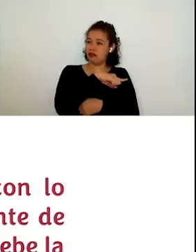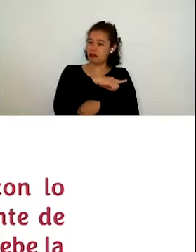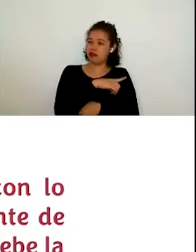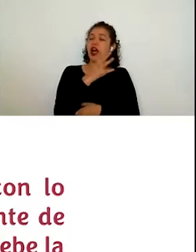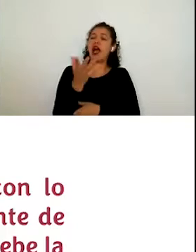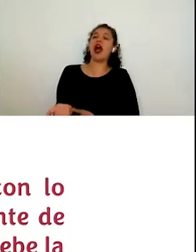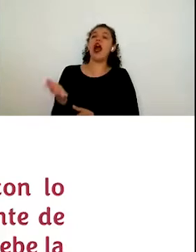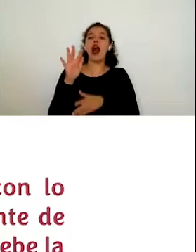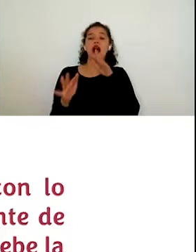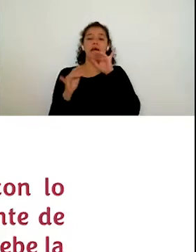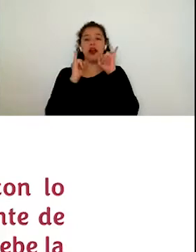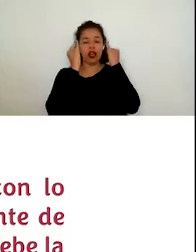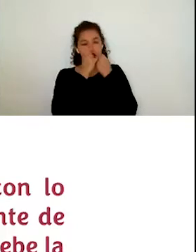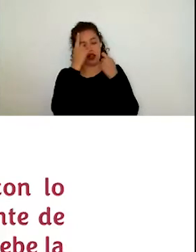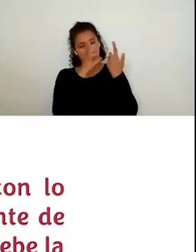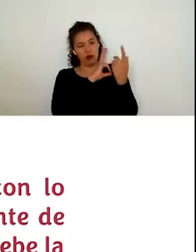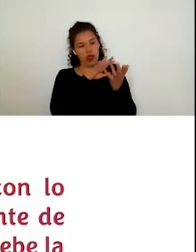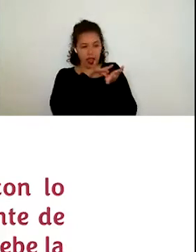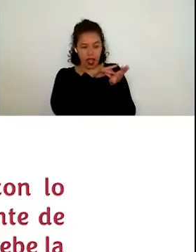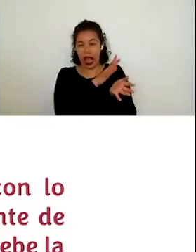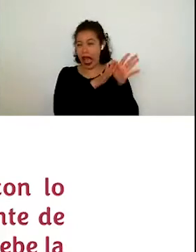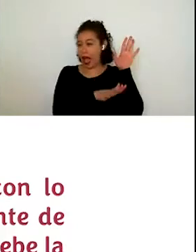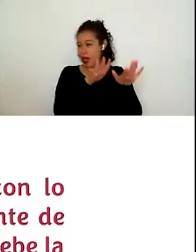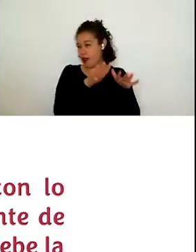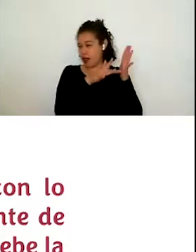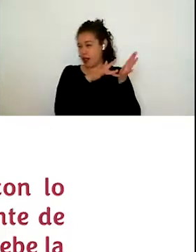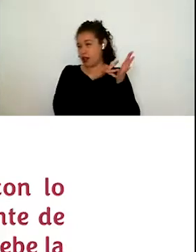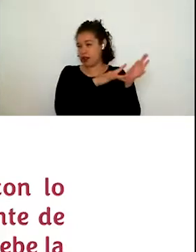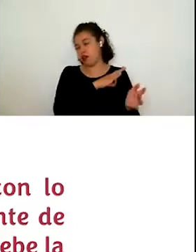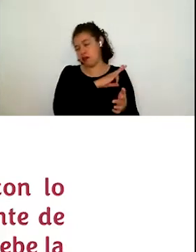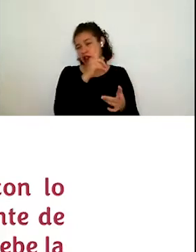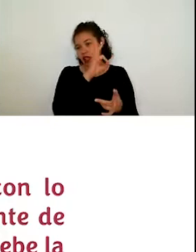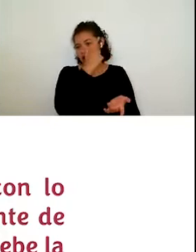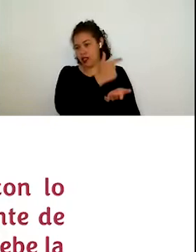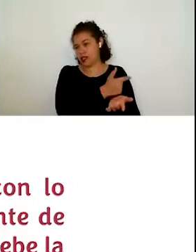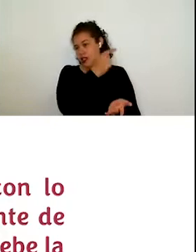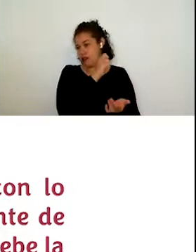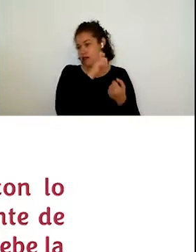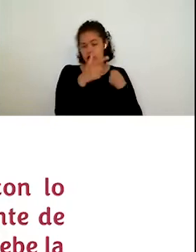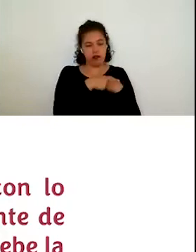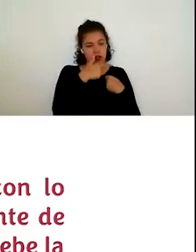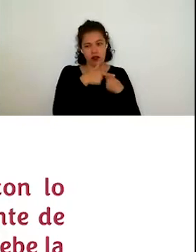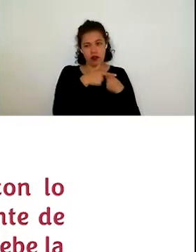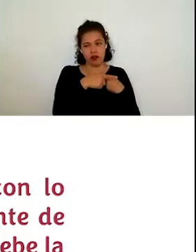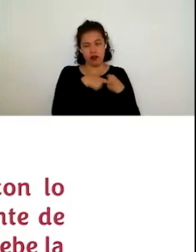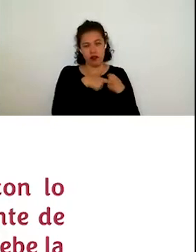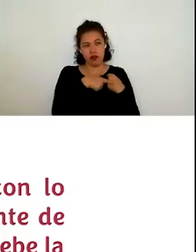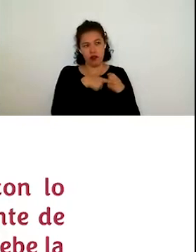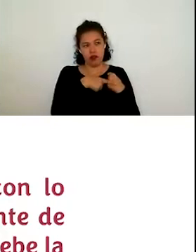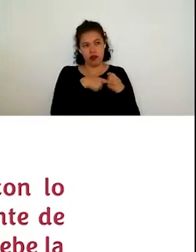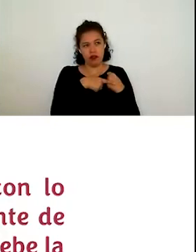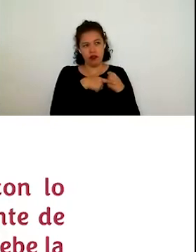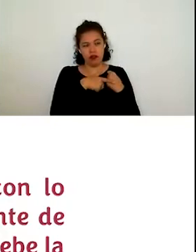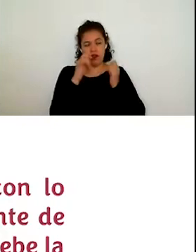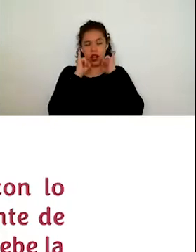actúa como coadyuvante en alguna causa que resulte grave y que pudiera llegar a causar algún perjuicio